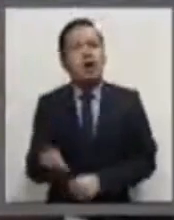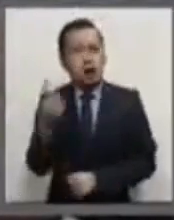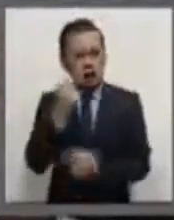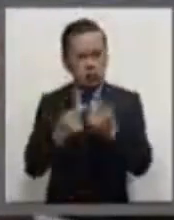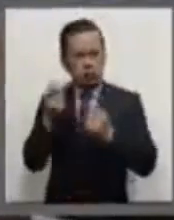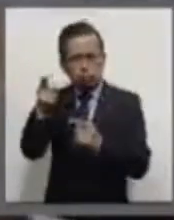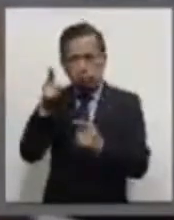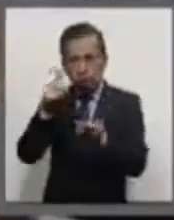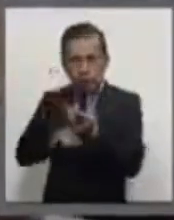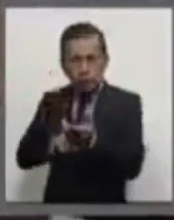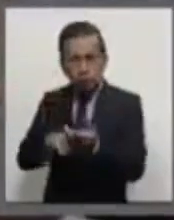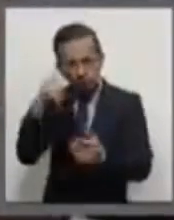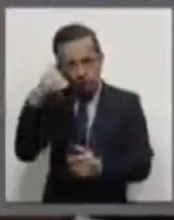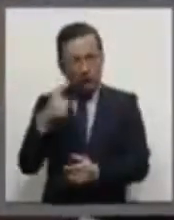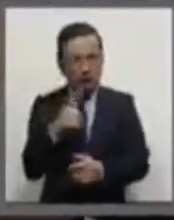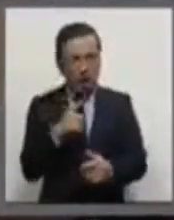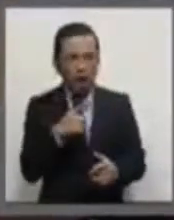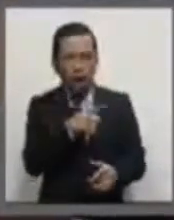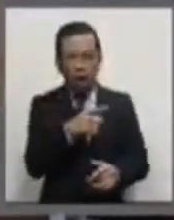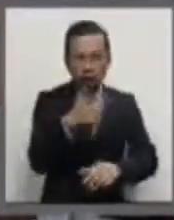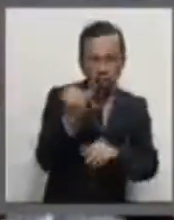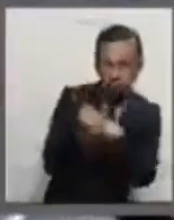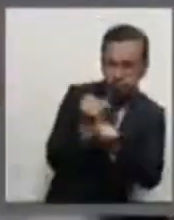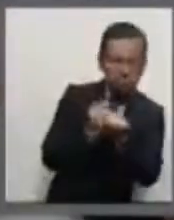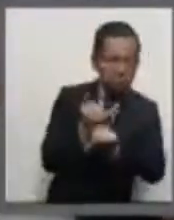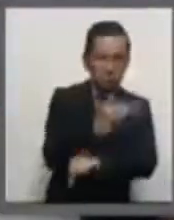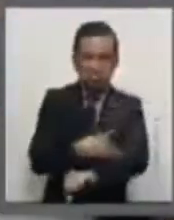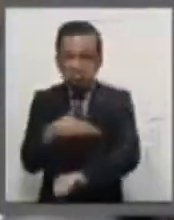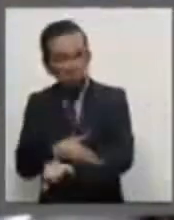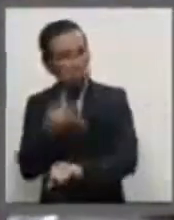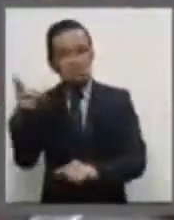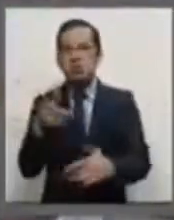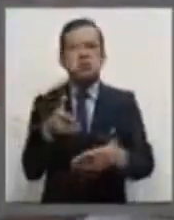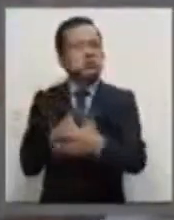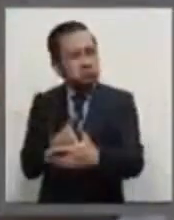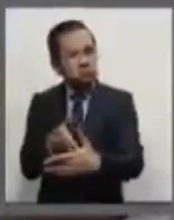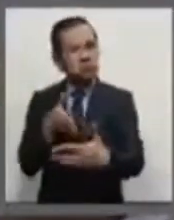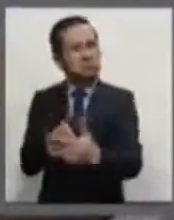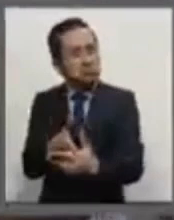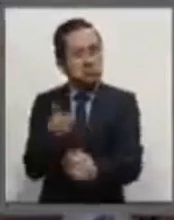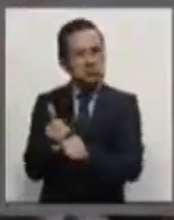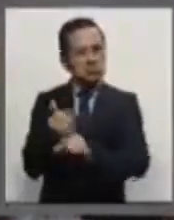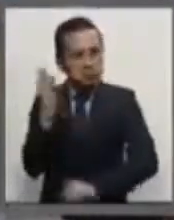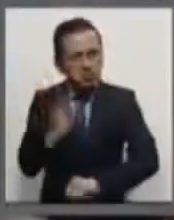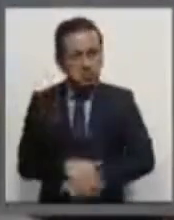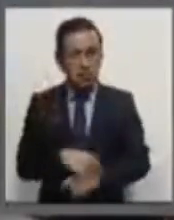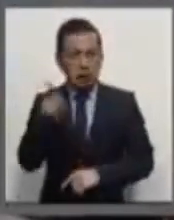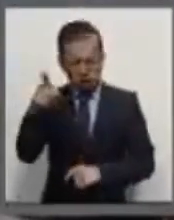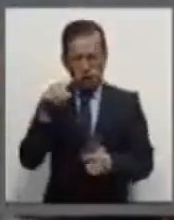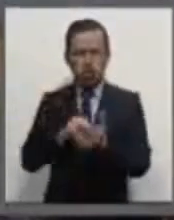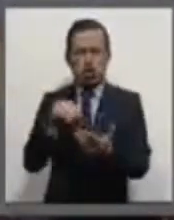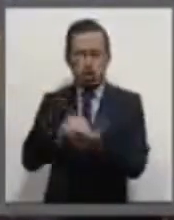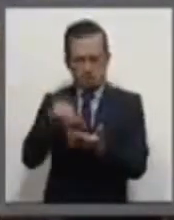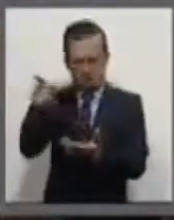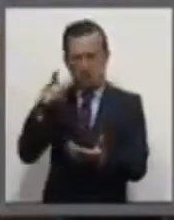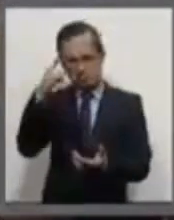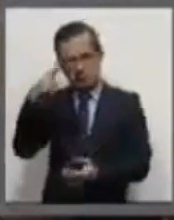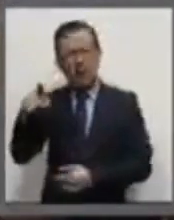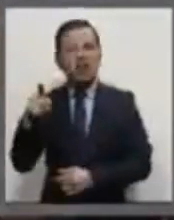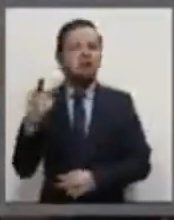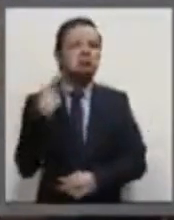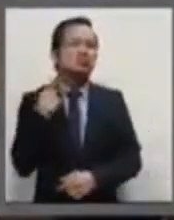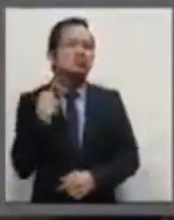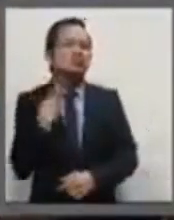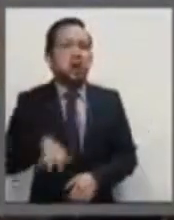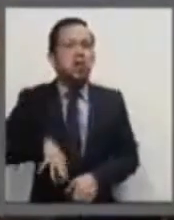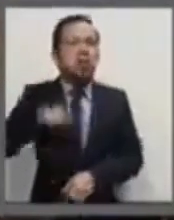dilatando las investigaciones, protegiendo a criminales y utilizando perversamente sus capacidades con fines políticos.